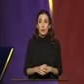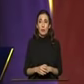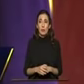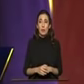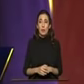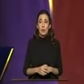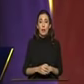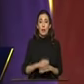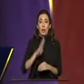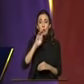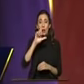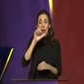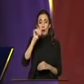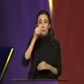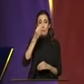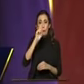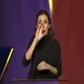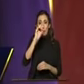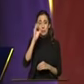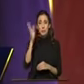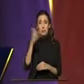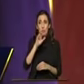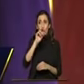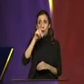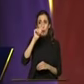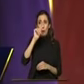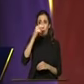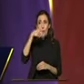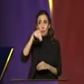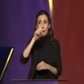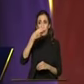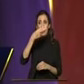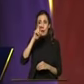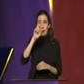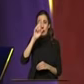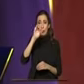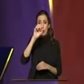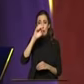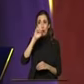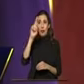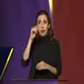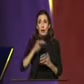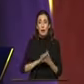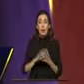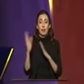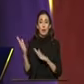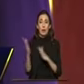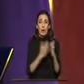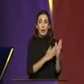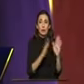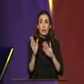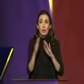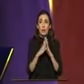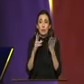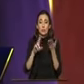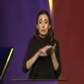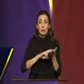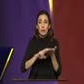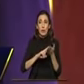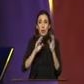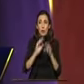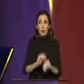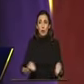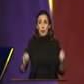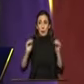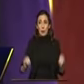Vasco Peñerrera Solá, buen amigo, adversario político, contradictor político, en buena hora, porque con ellos nos recreamos más